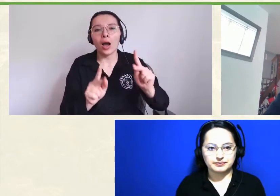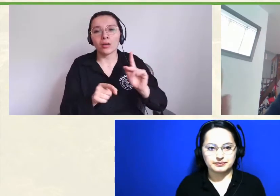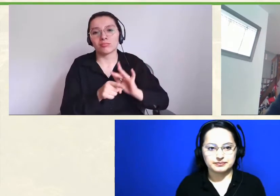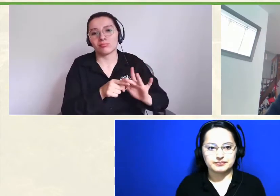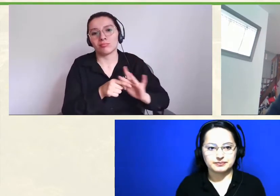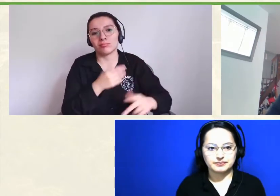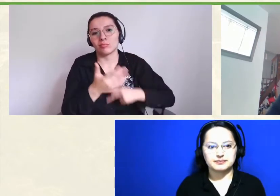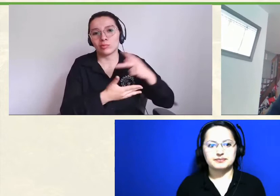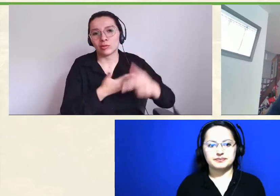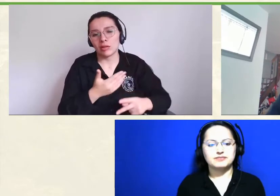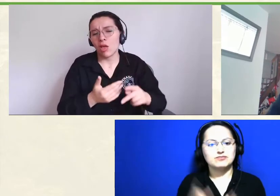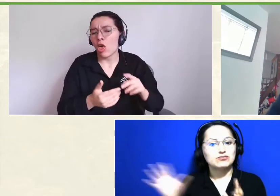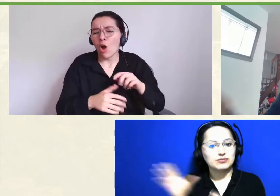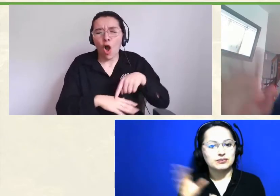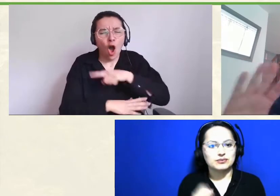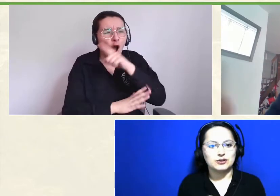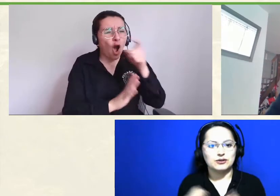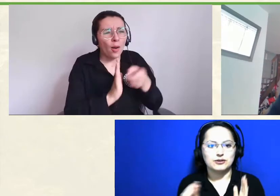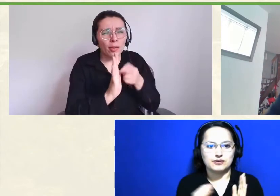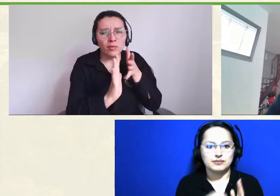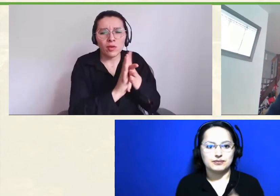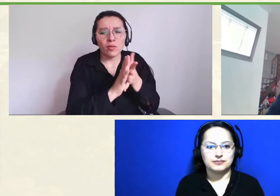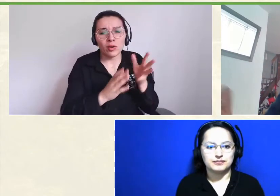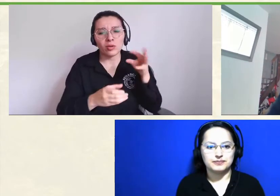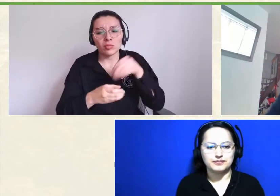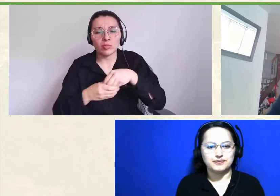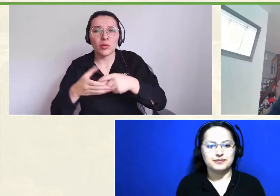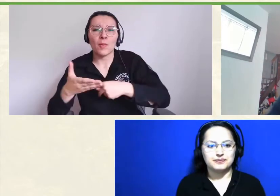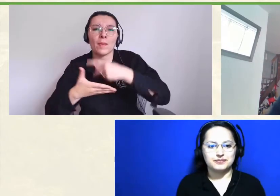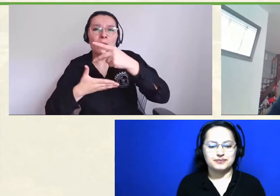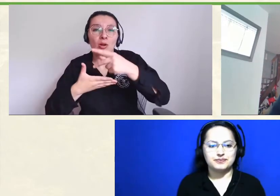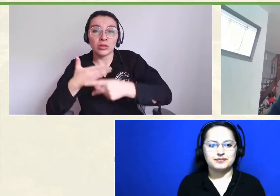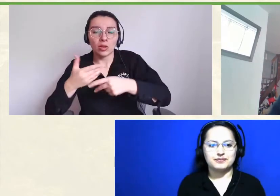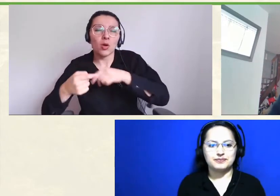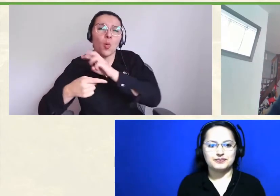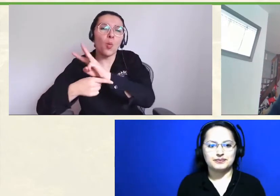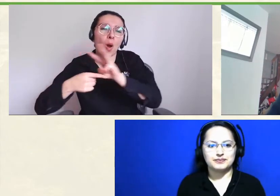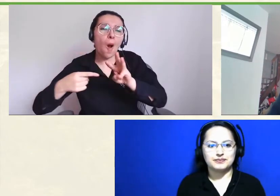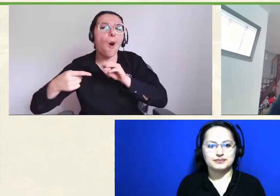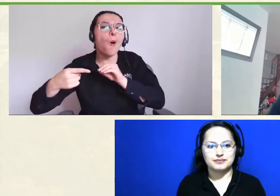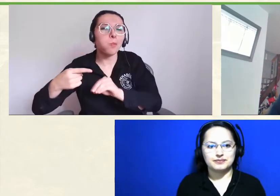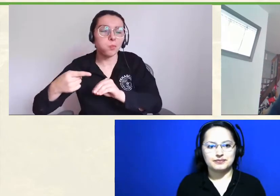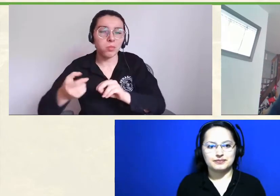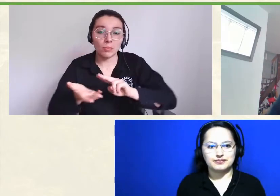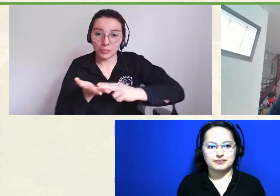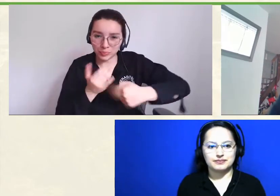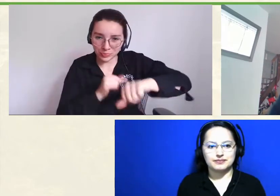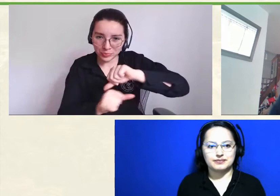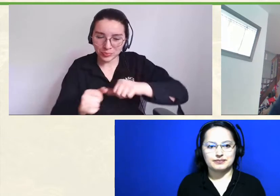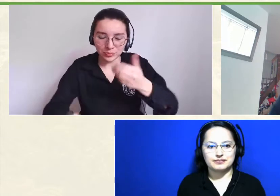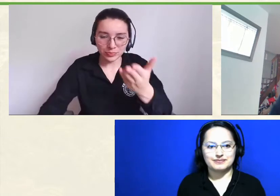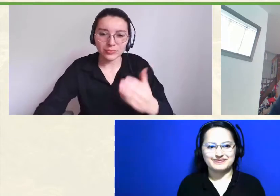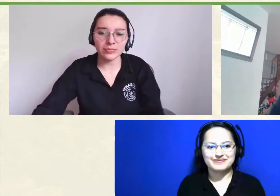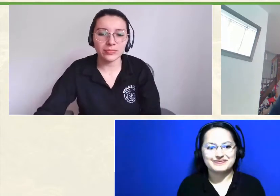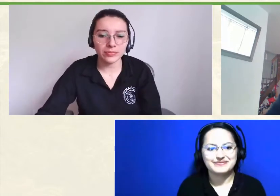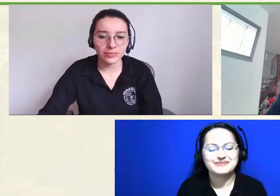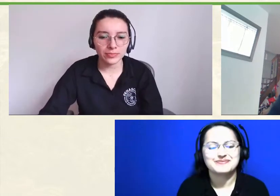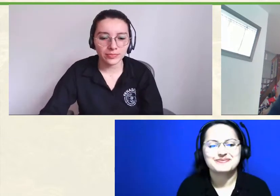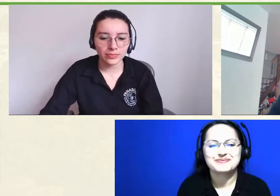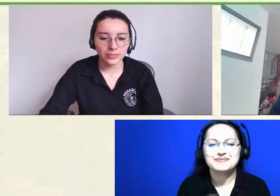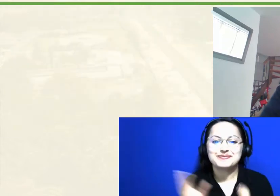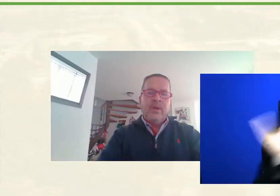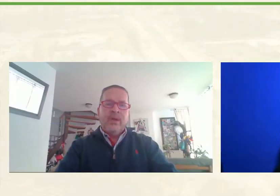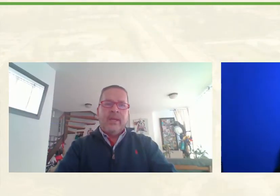también colgado dentro del micrositio y habilitado en su momento con ciertos códigos, con ciertos temas de seguridad que se